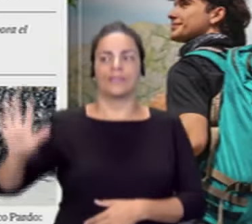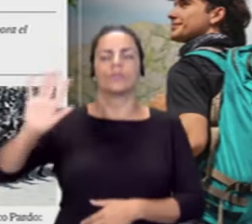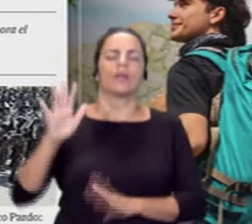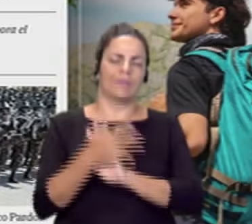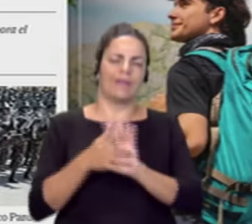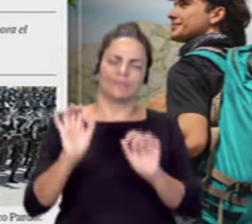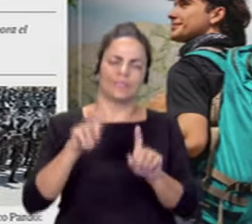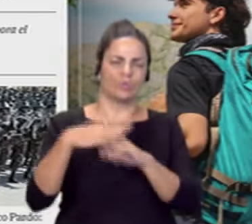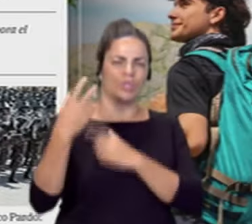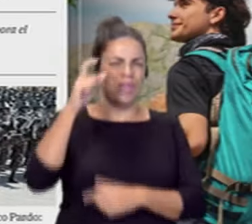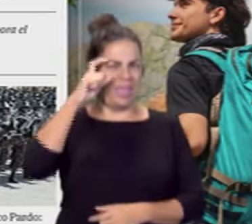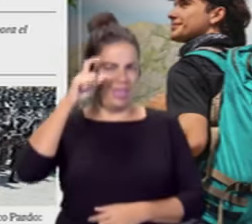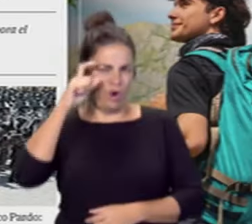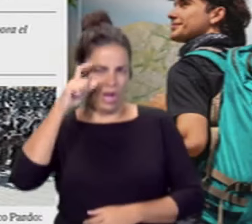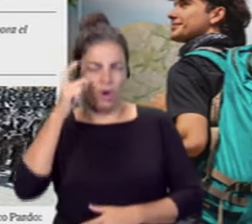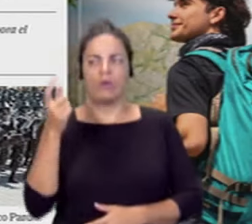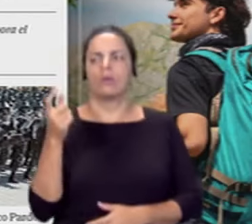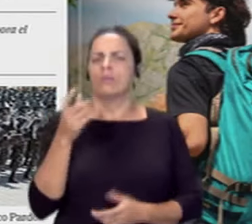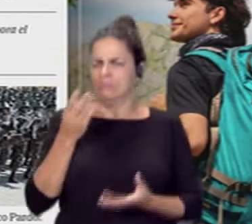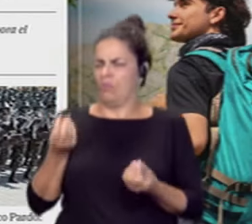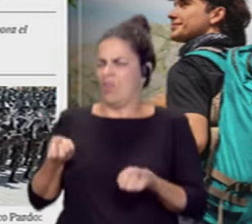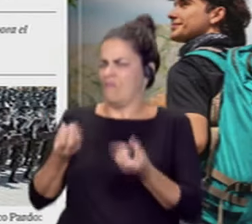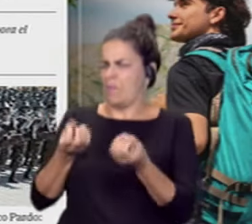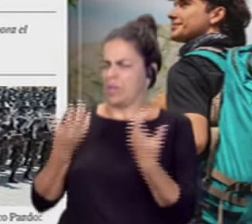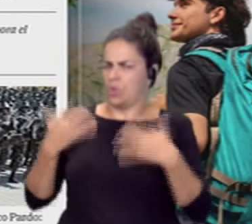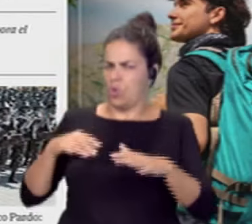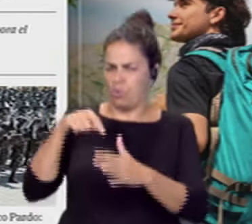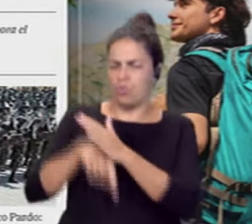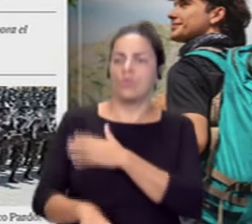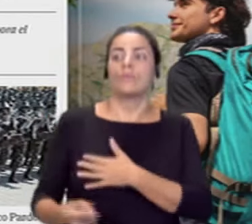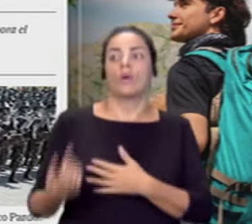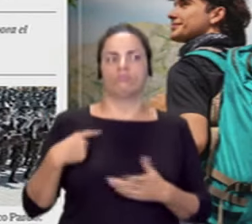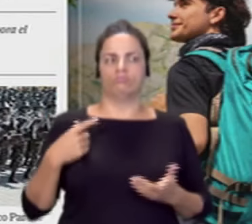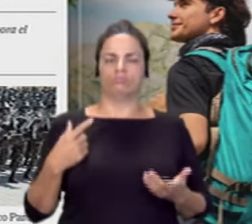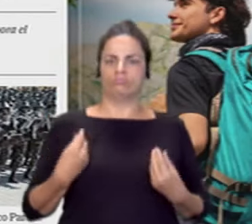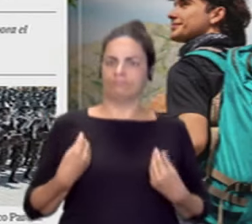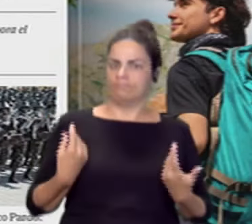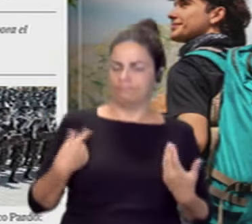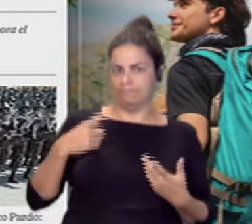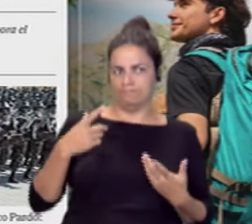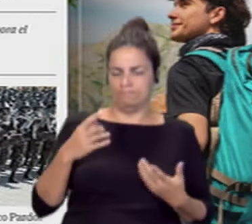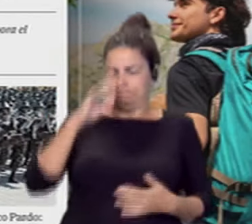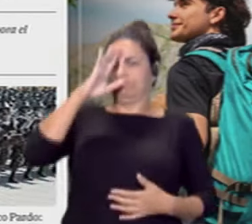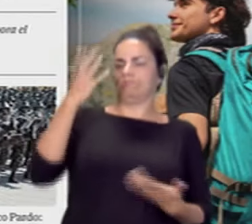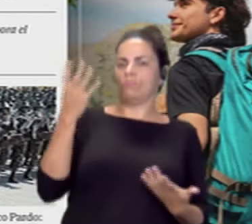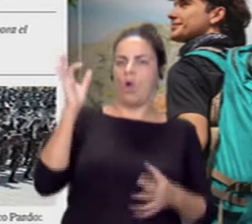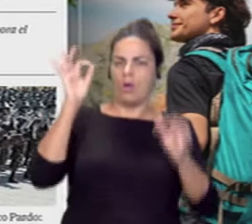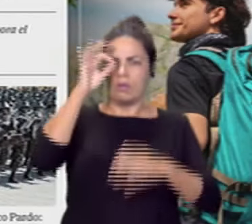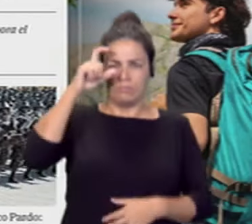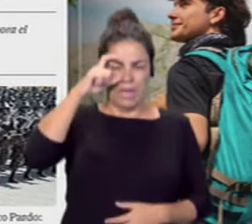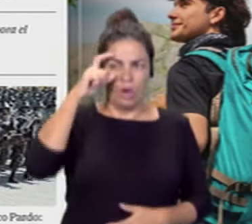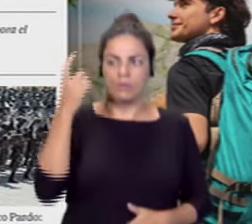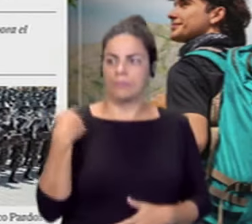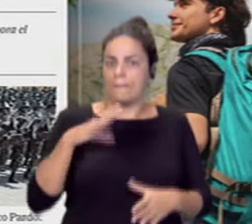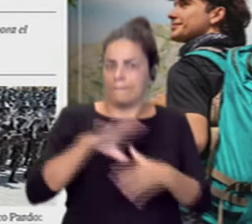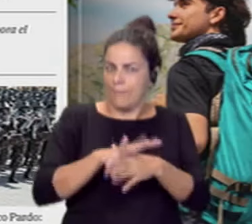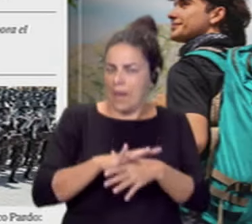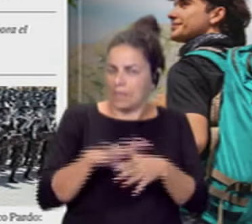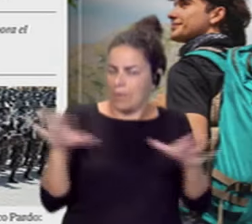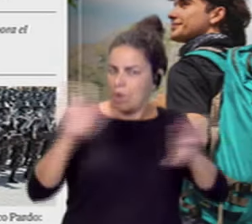Íñigo Errejón, con mucha información al respecto. El Mundo: la alarma sobre Errejón se desató el martes por la noche, distinta gente empezó a preguntar por